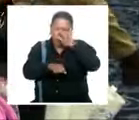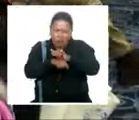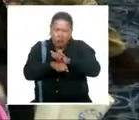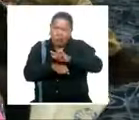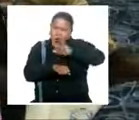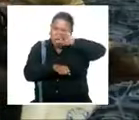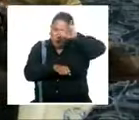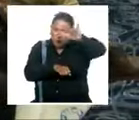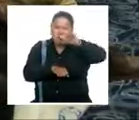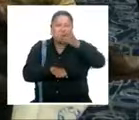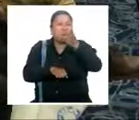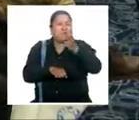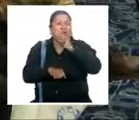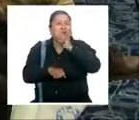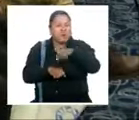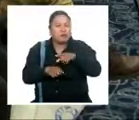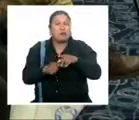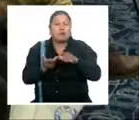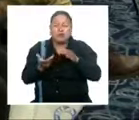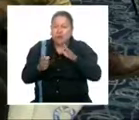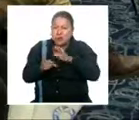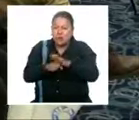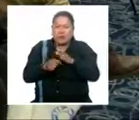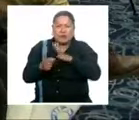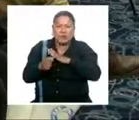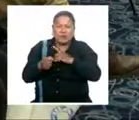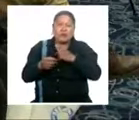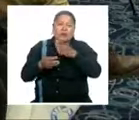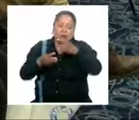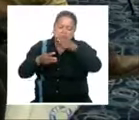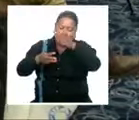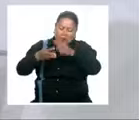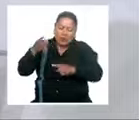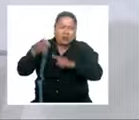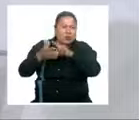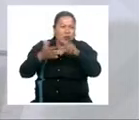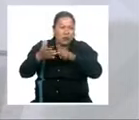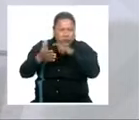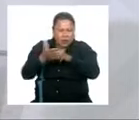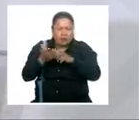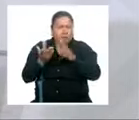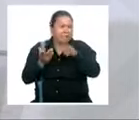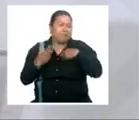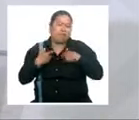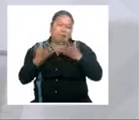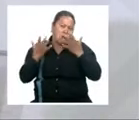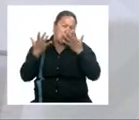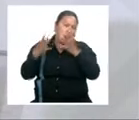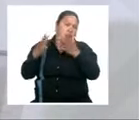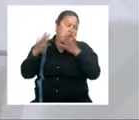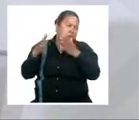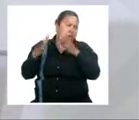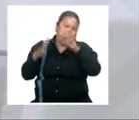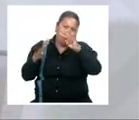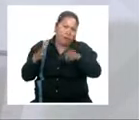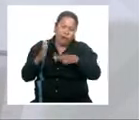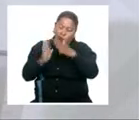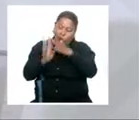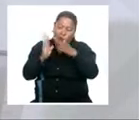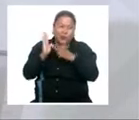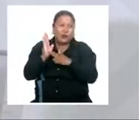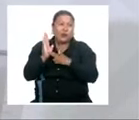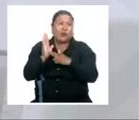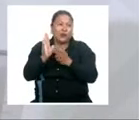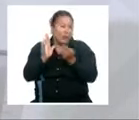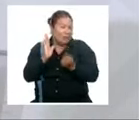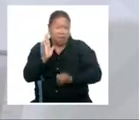aerolíneas y, por supuesto, el posicionamiento de los tres principales destinos. Yo aplaudo que Huatulco,